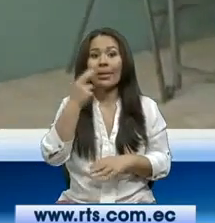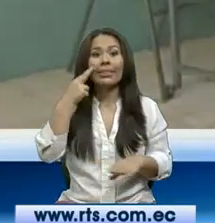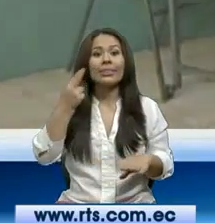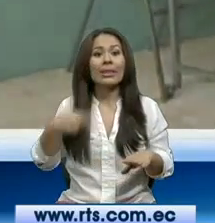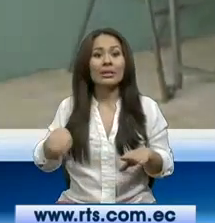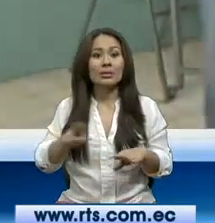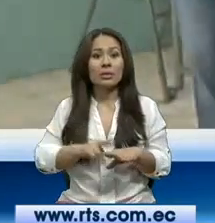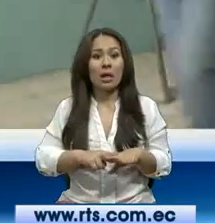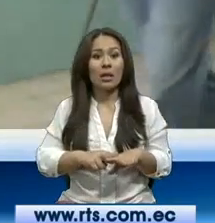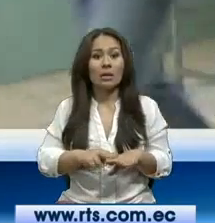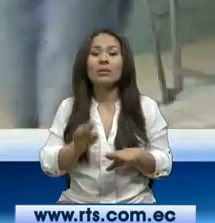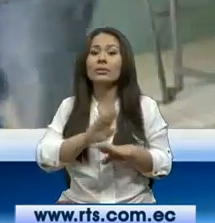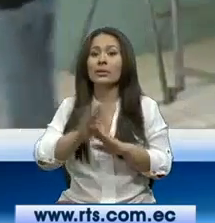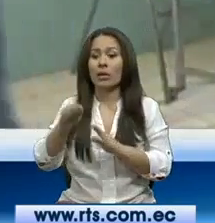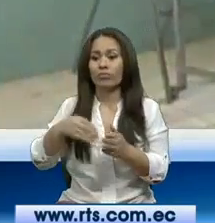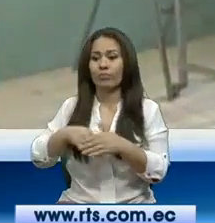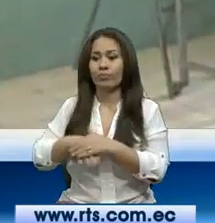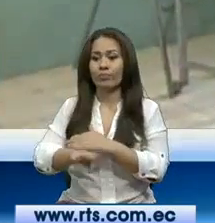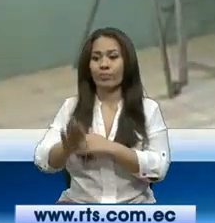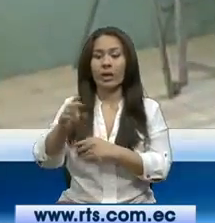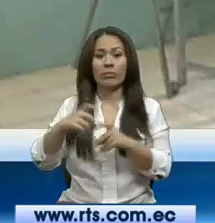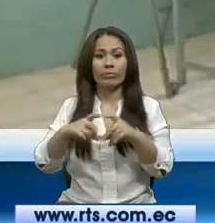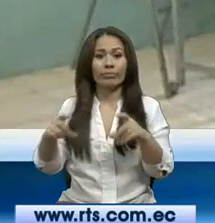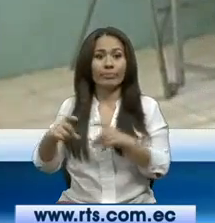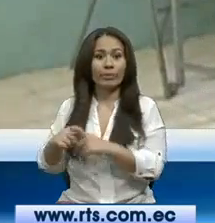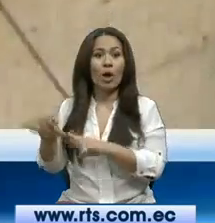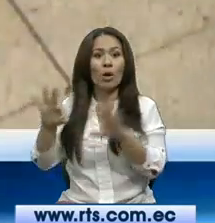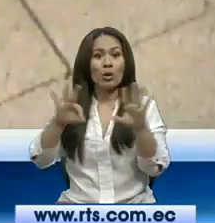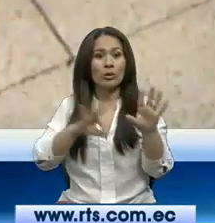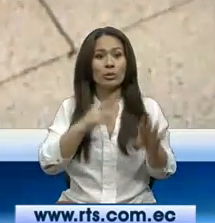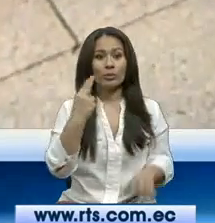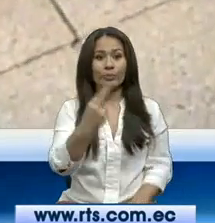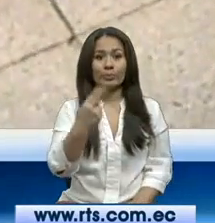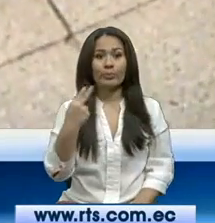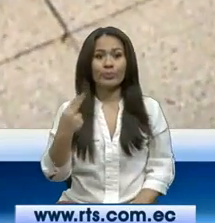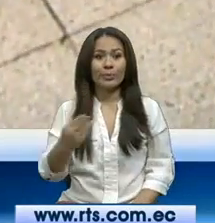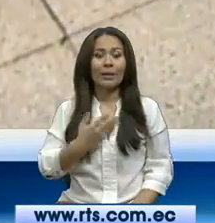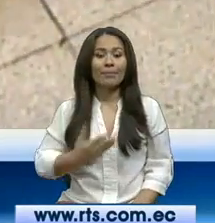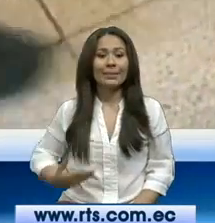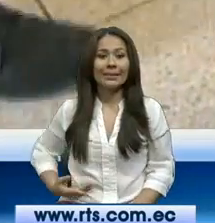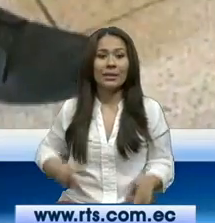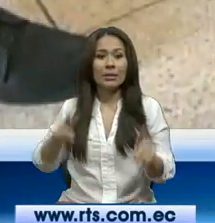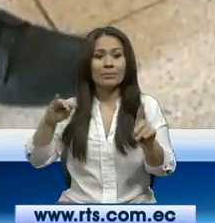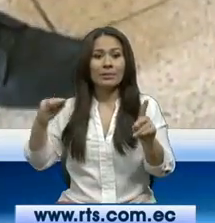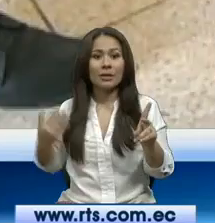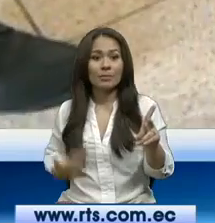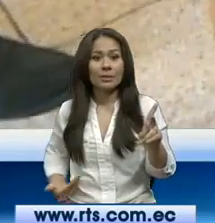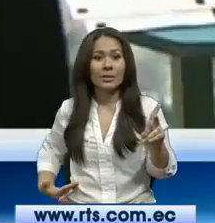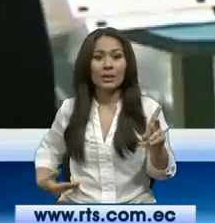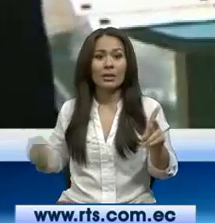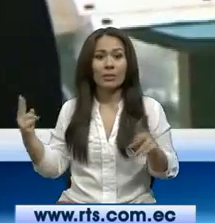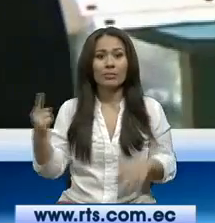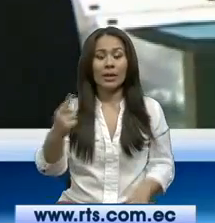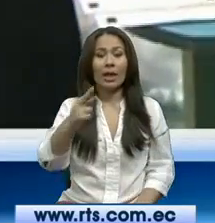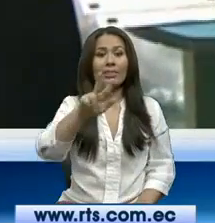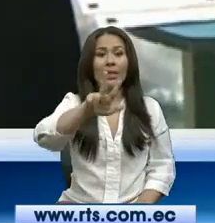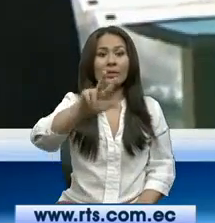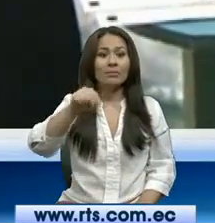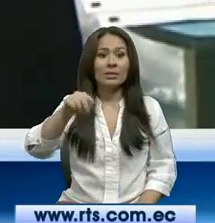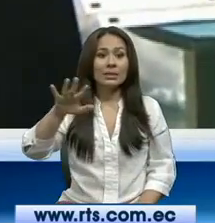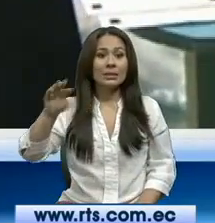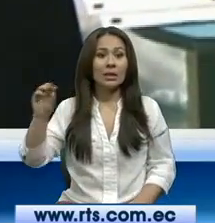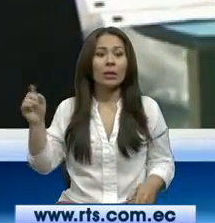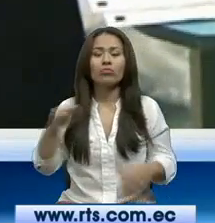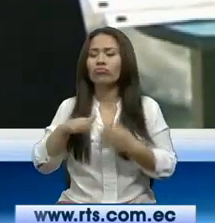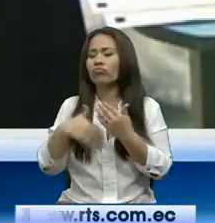Ya se están imprimiendo las papeletas en donde habrá 8 binomios presidenciales, 3.544 candidatos a asambleístas